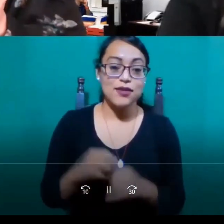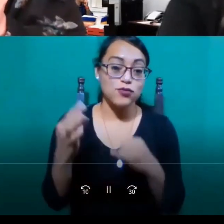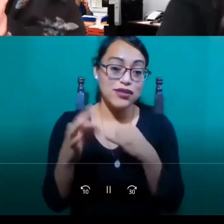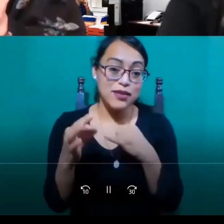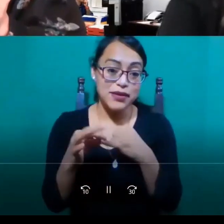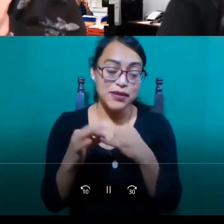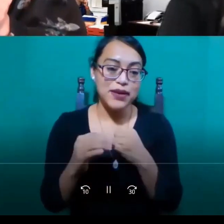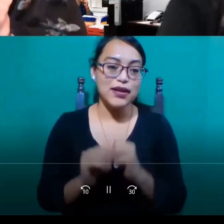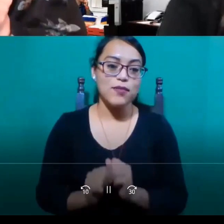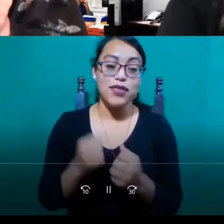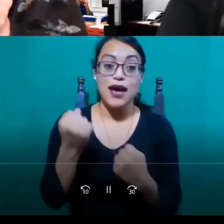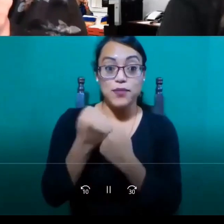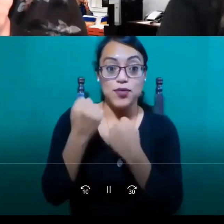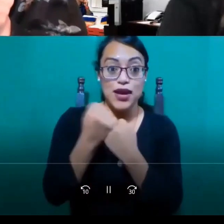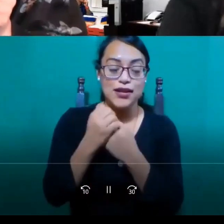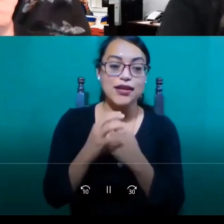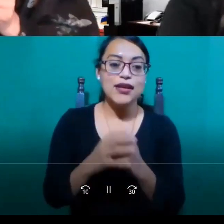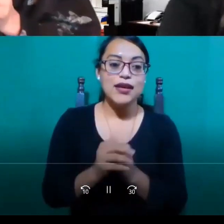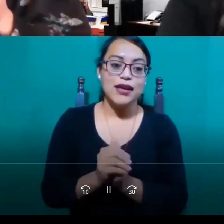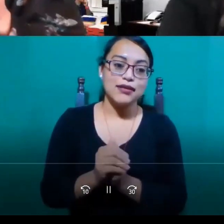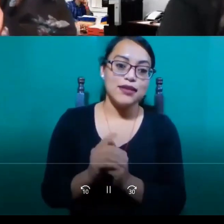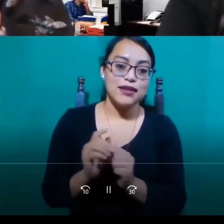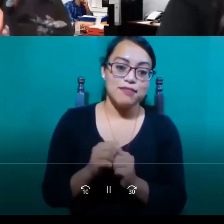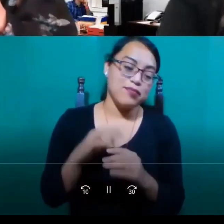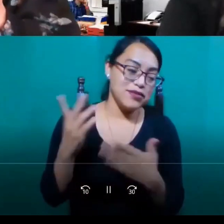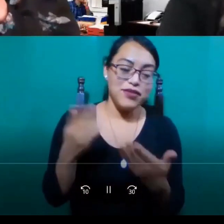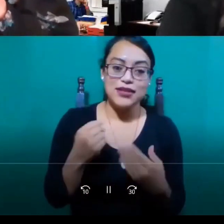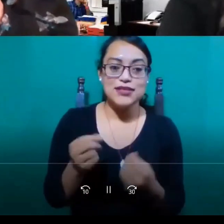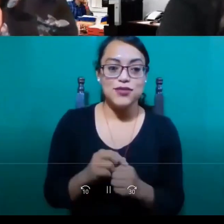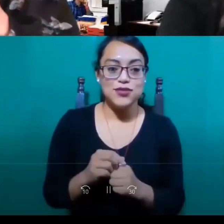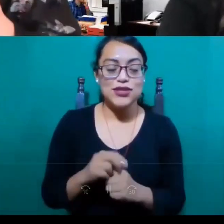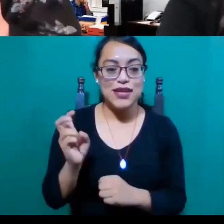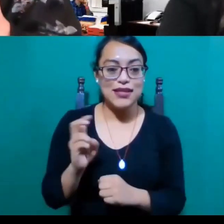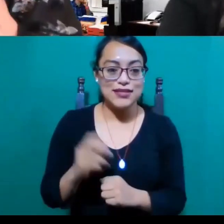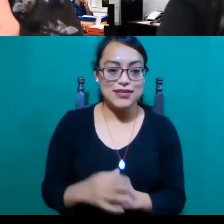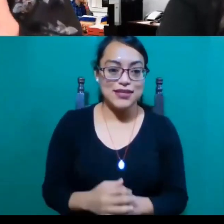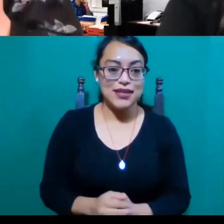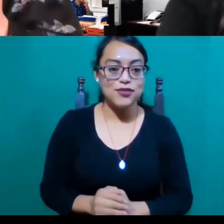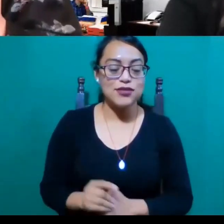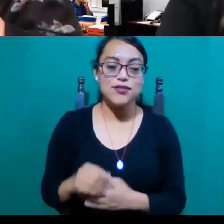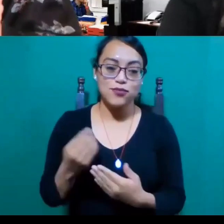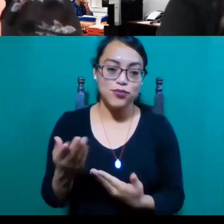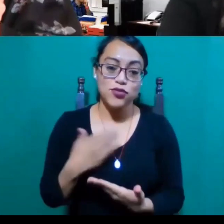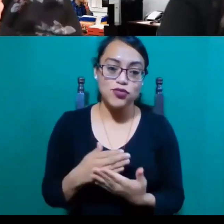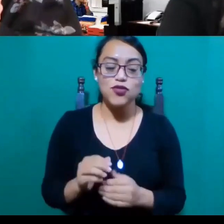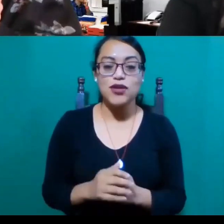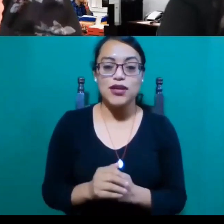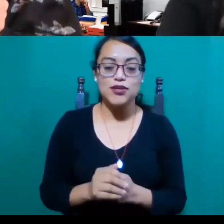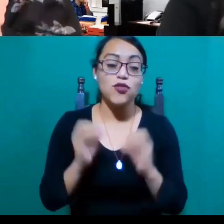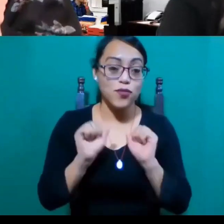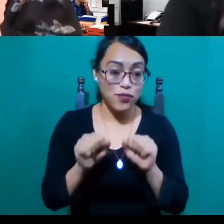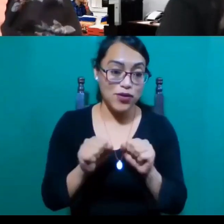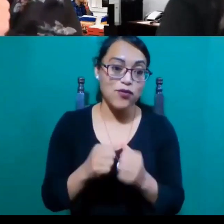necesita de un intérprete para que pueda apoyarle en pues diferentes situaciones que ella necesite. Entonces, con mucho